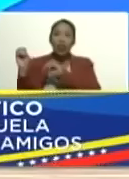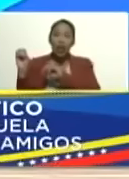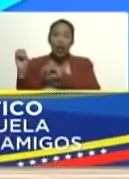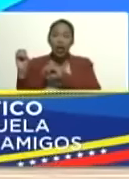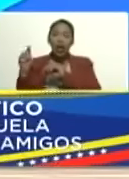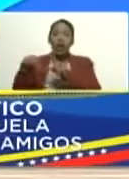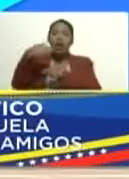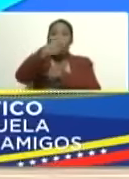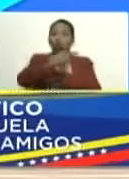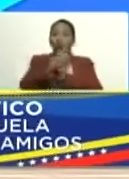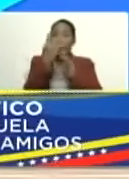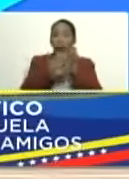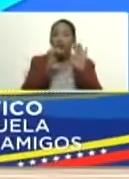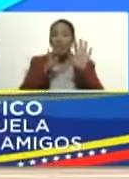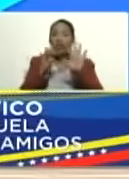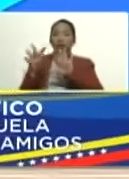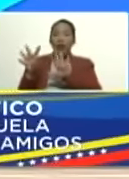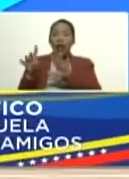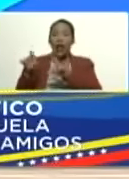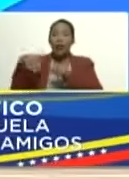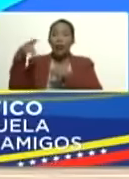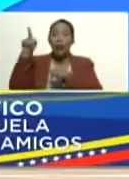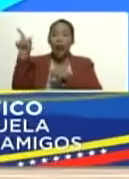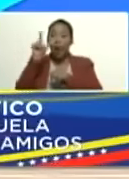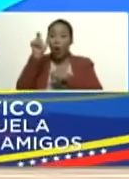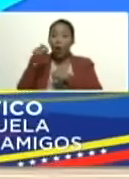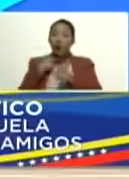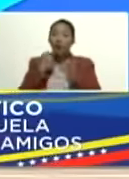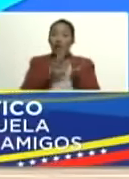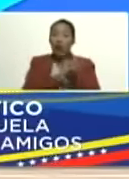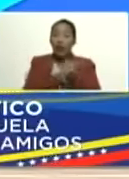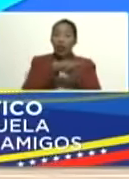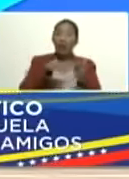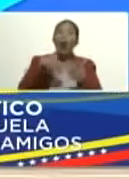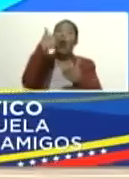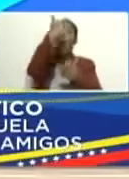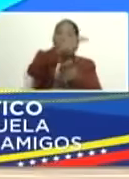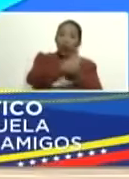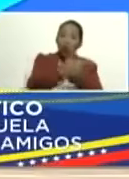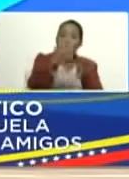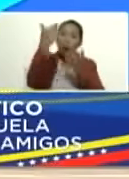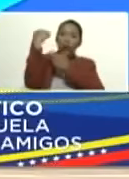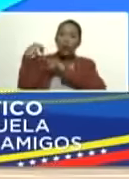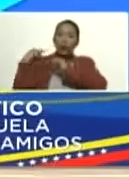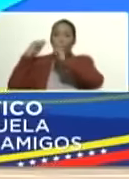1990-99. Luego muere y viene un nuevo buen oficiante, Oliver Jackman,